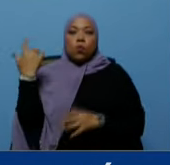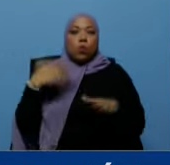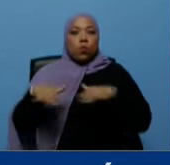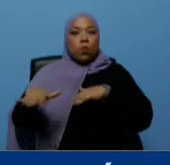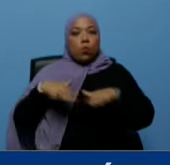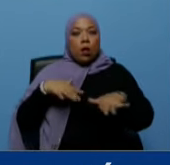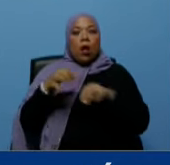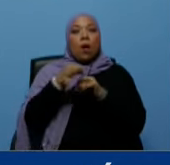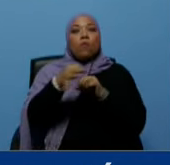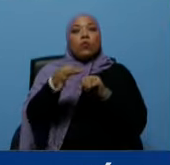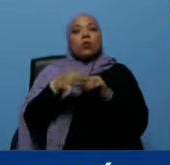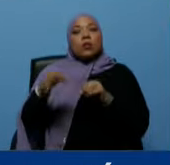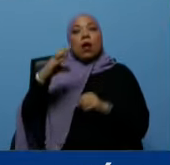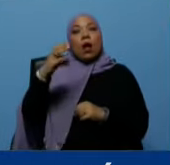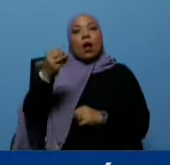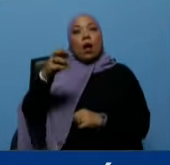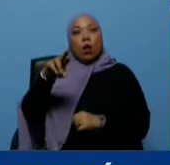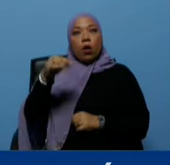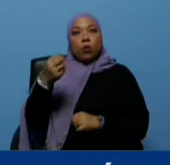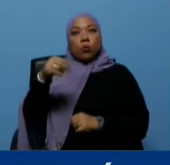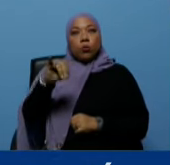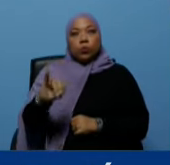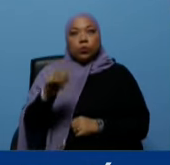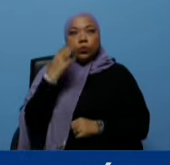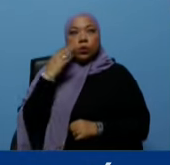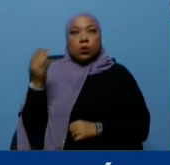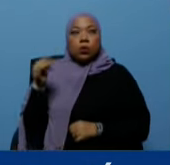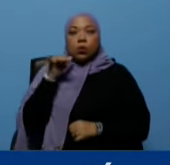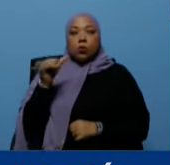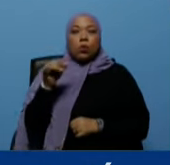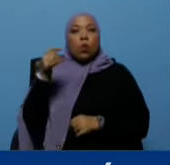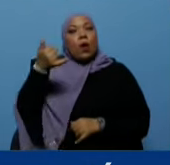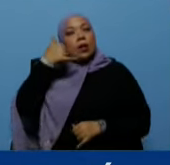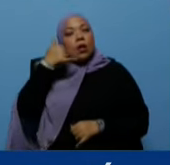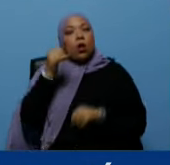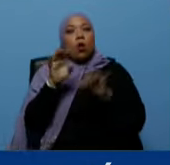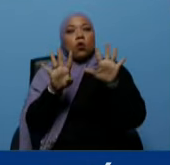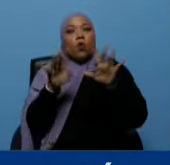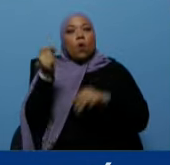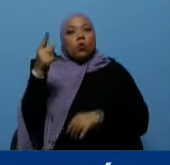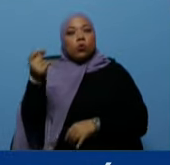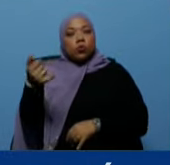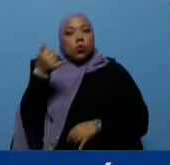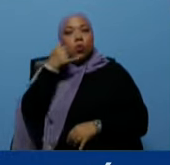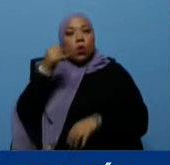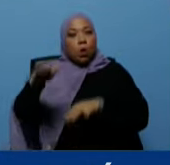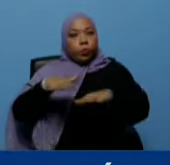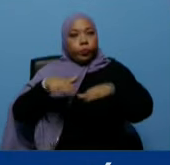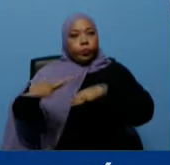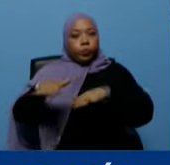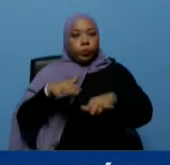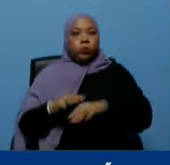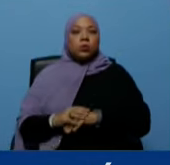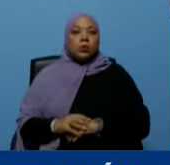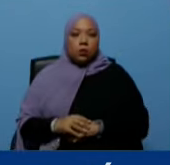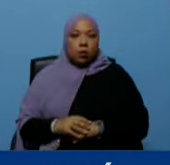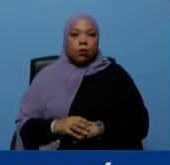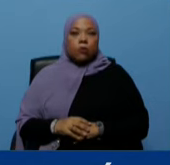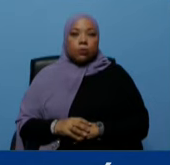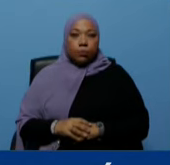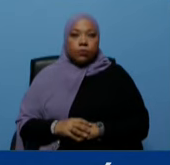Caroní, en la sede del BEN 911 de San Félix. Allá vamos a